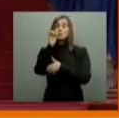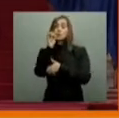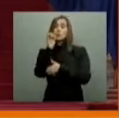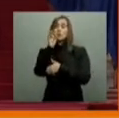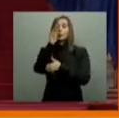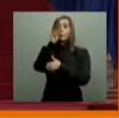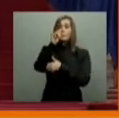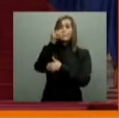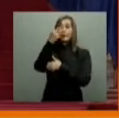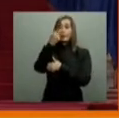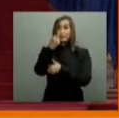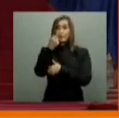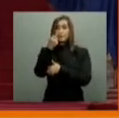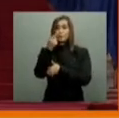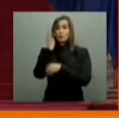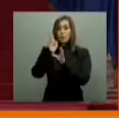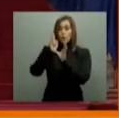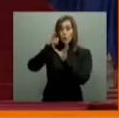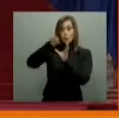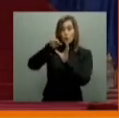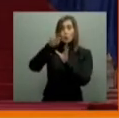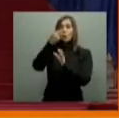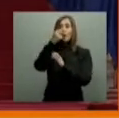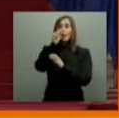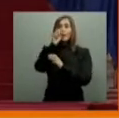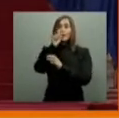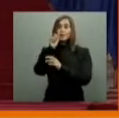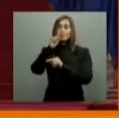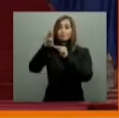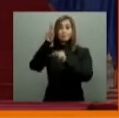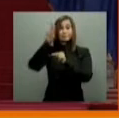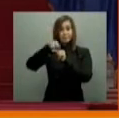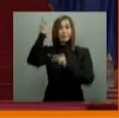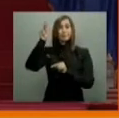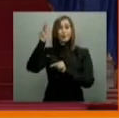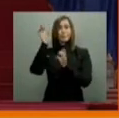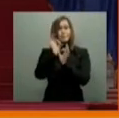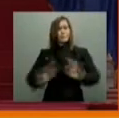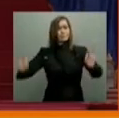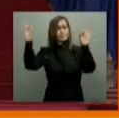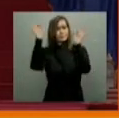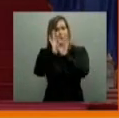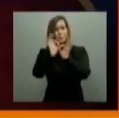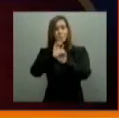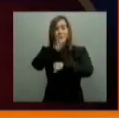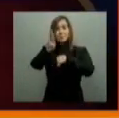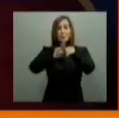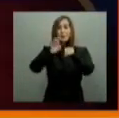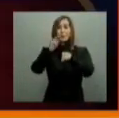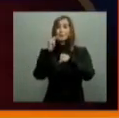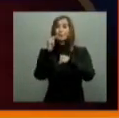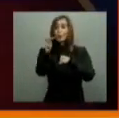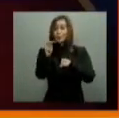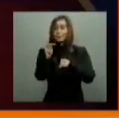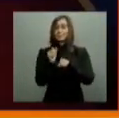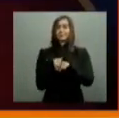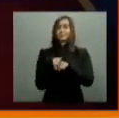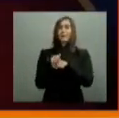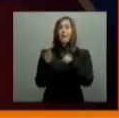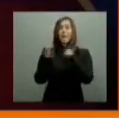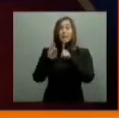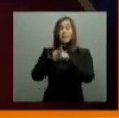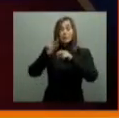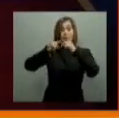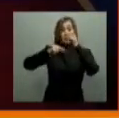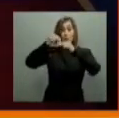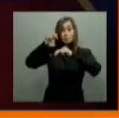maneja donde hay gente donde hay gente en este país que escucha y que le lleva anotaciones hablo de que el producto interno bruto